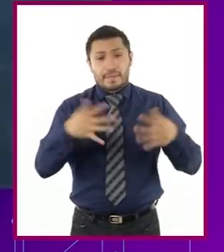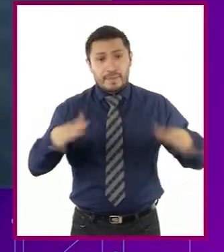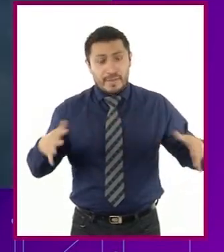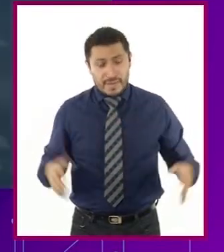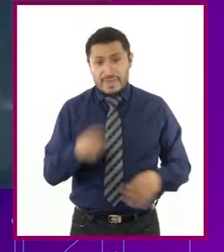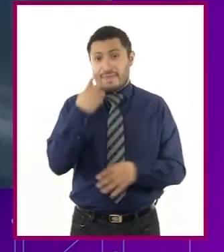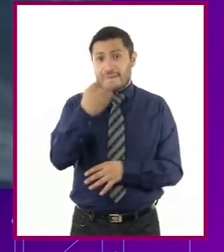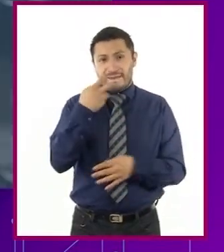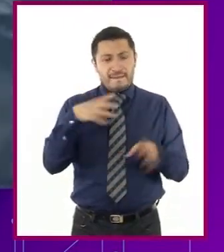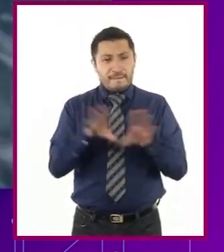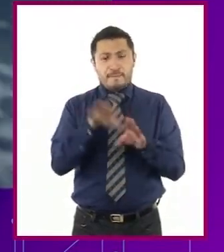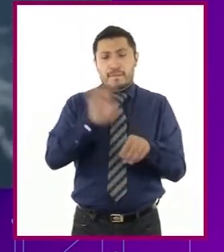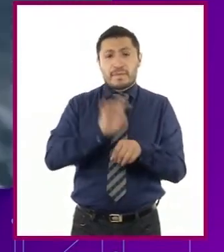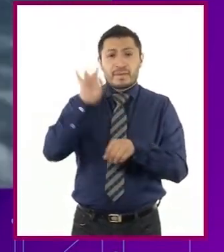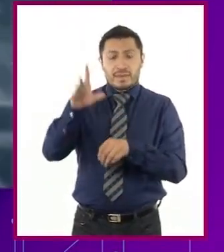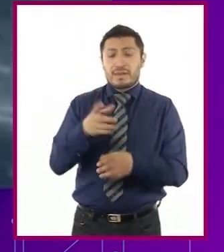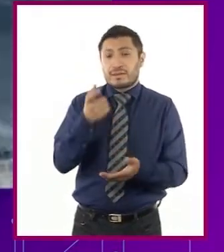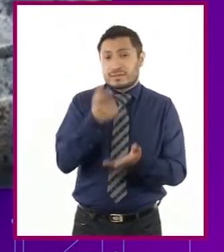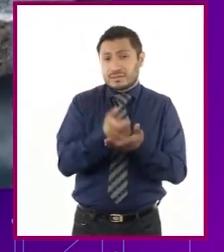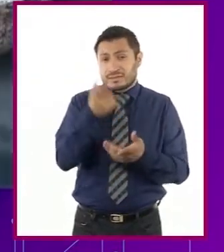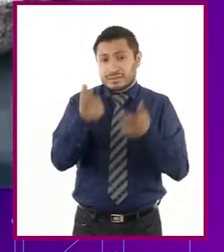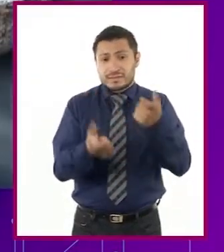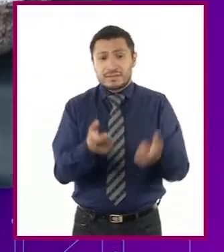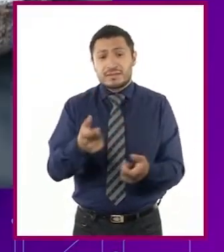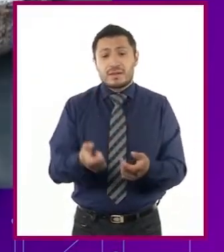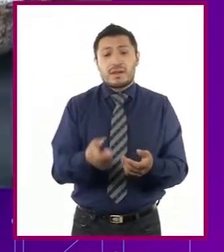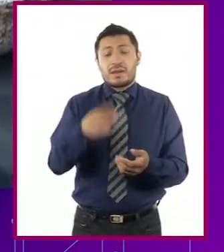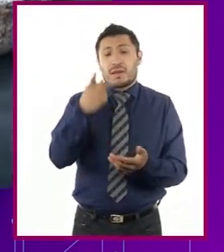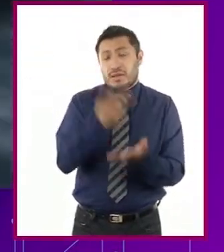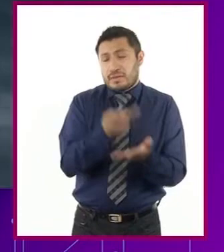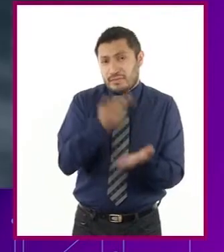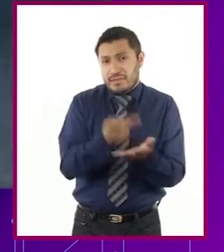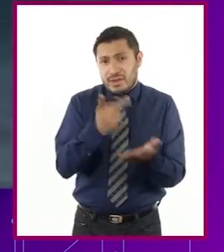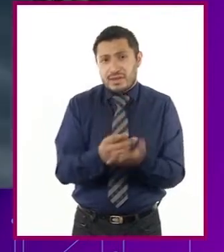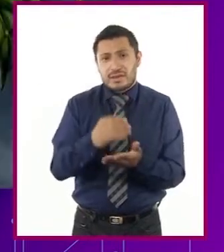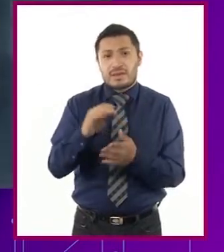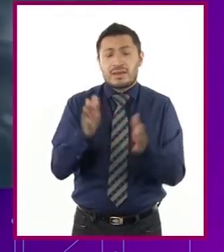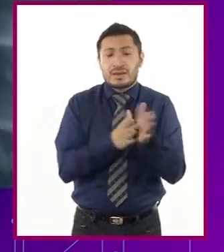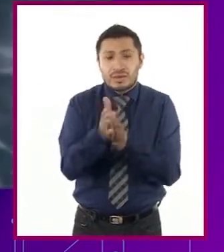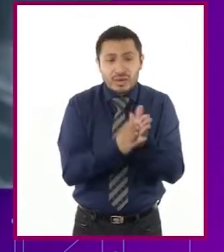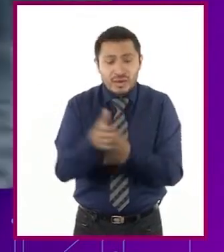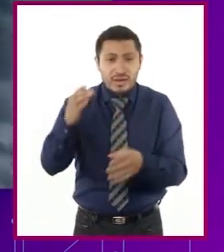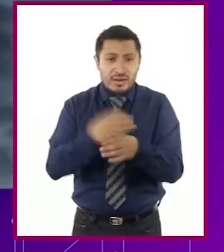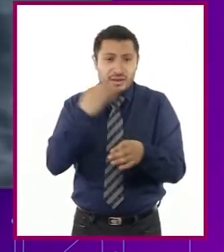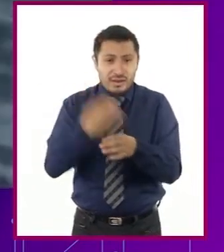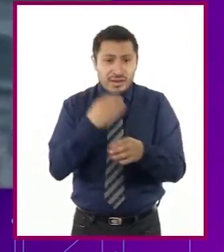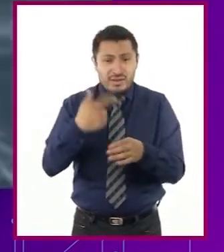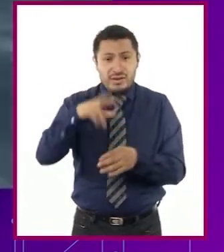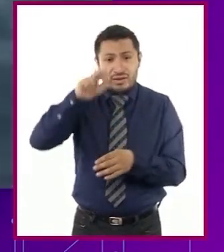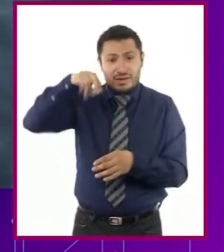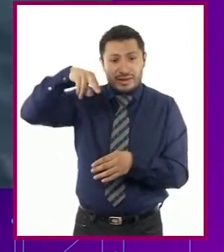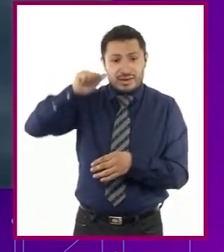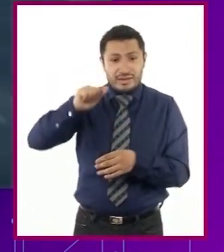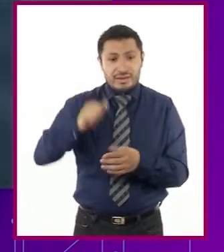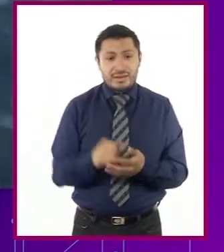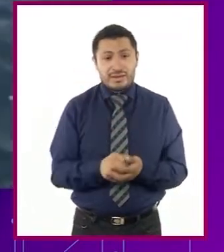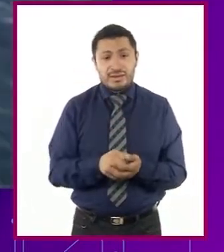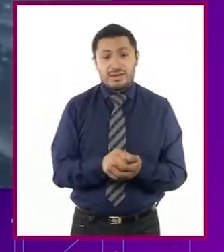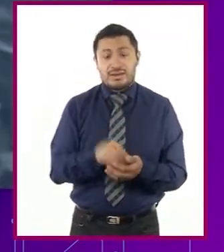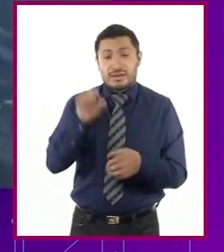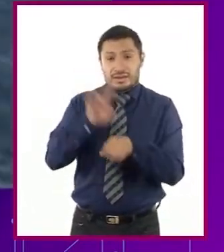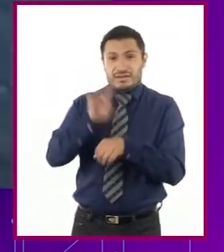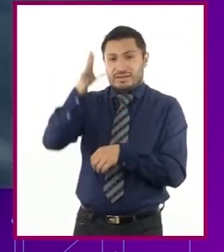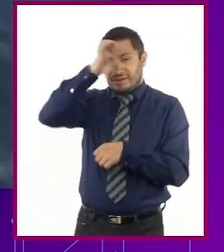el cual se enviaban monedas, lingotes de plata, cacao, café y grana cochinilla hacia